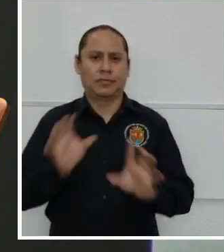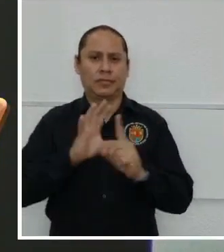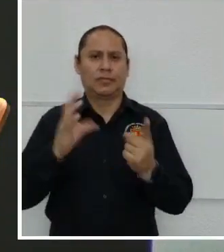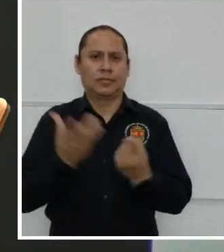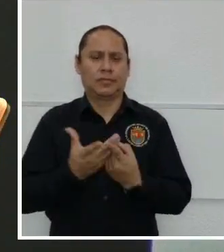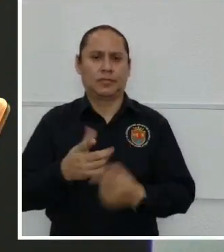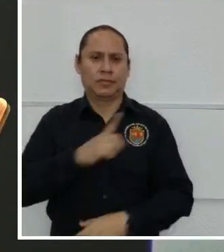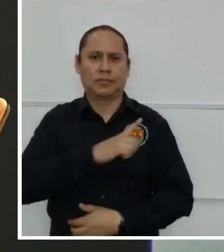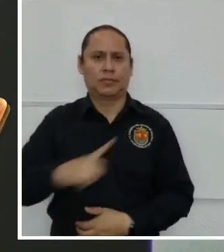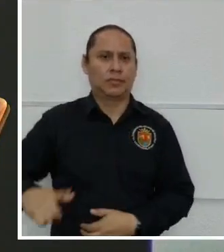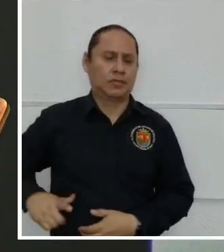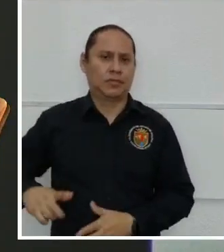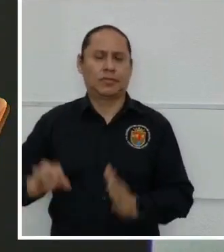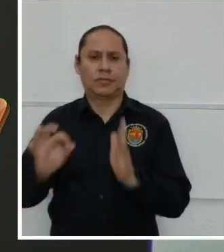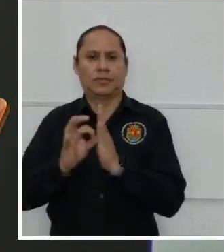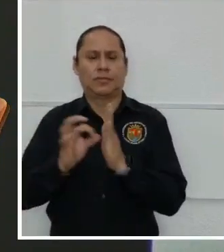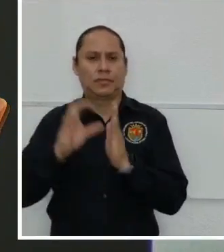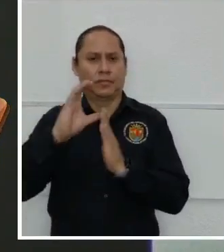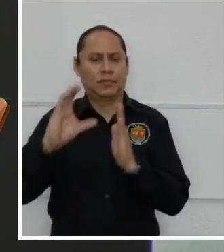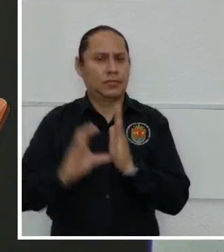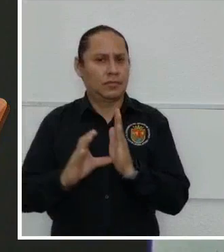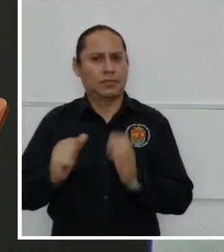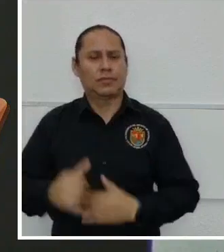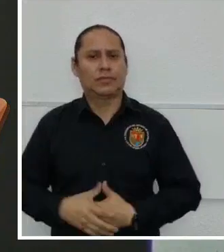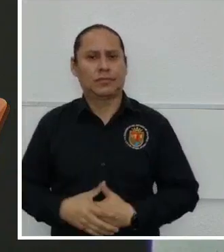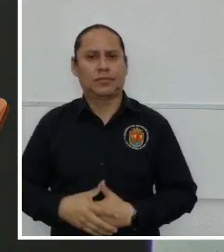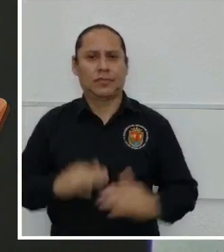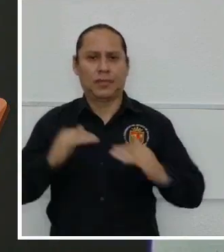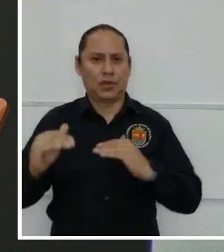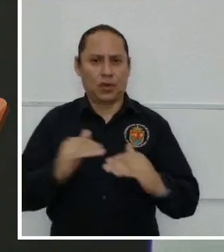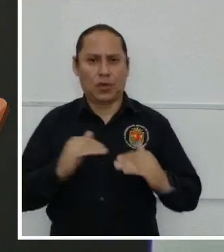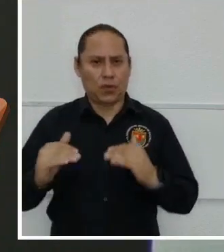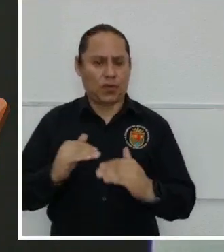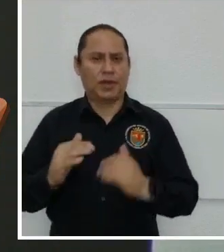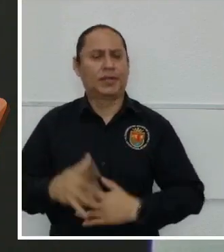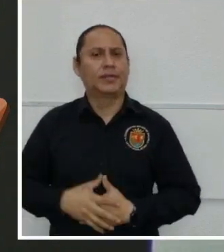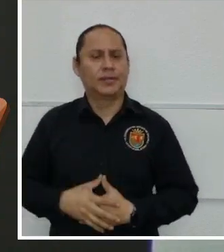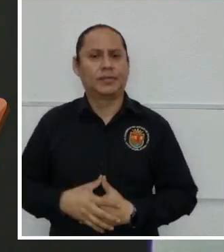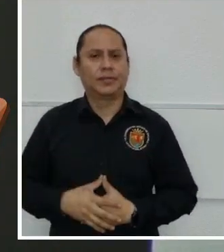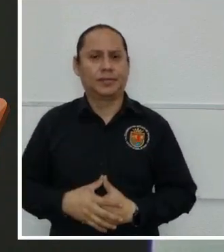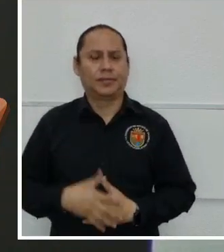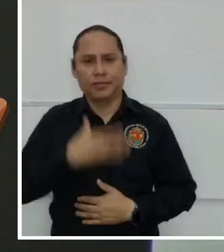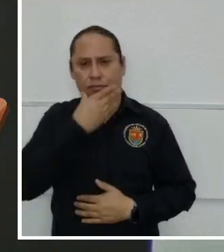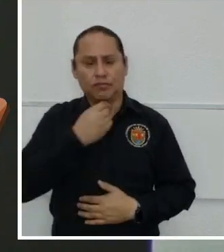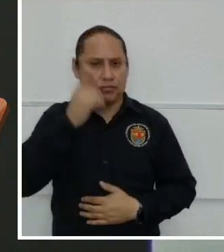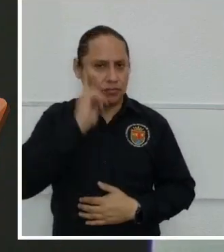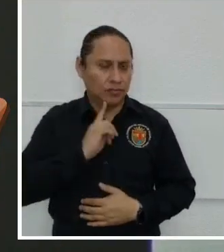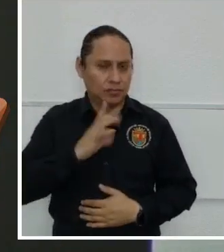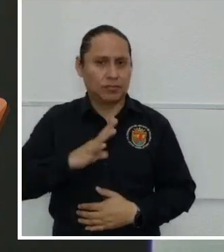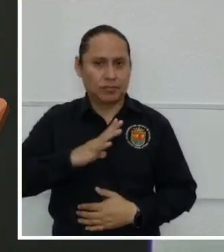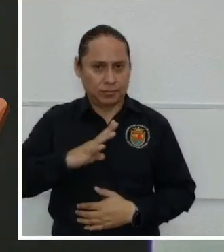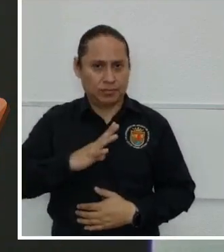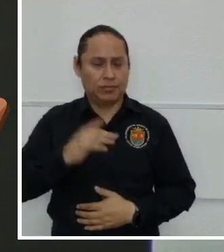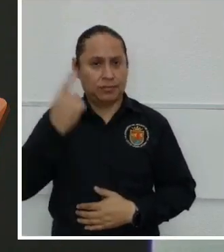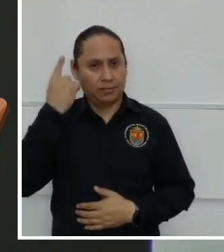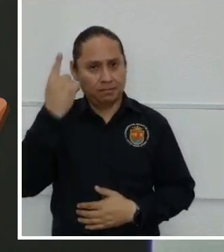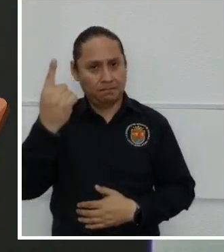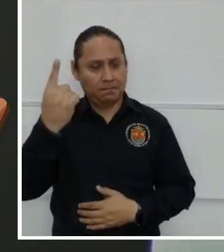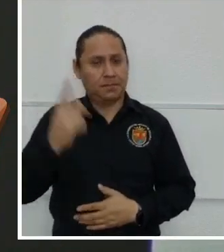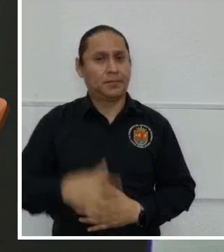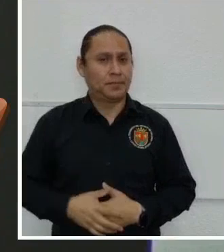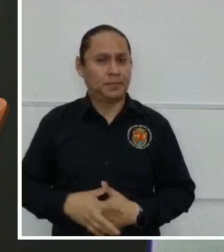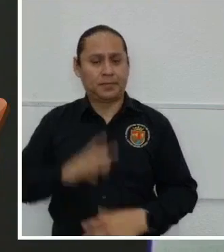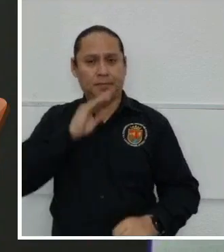de Gobernación y Igualdad de Género, de que tenemos una